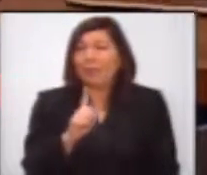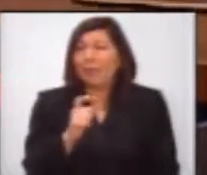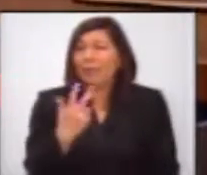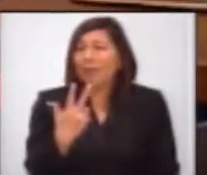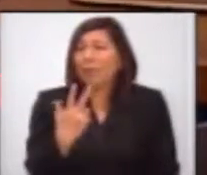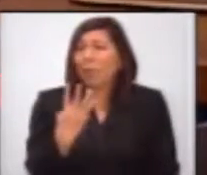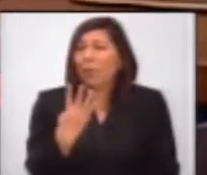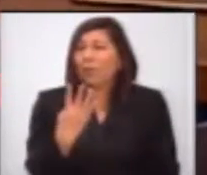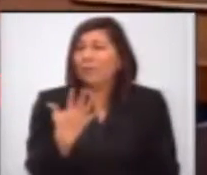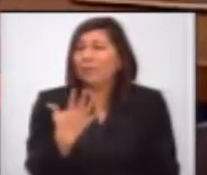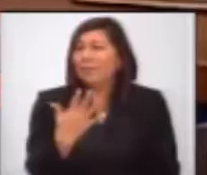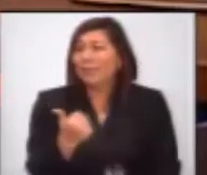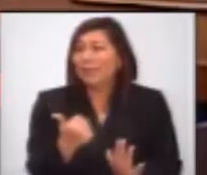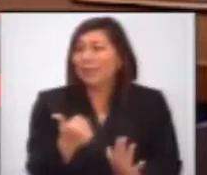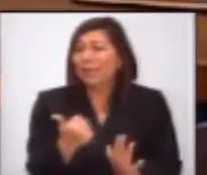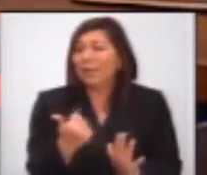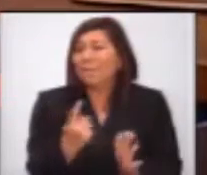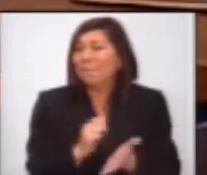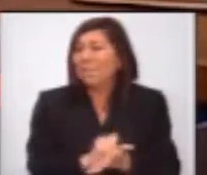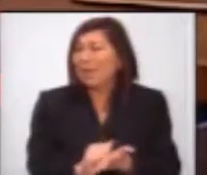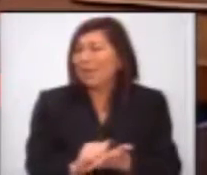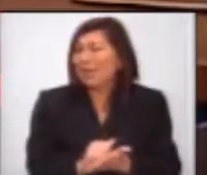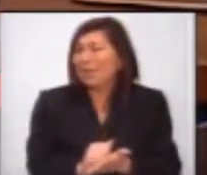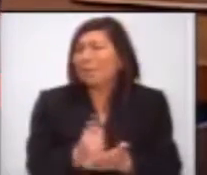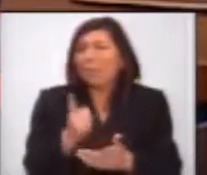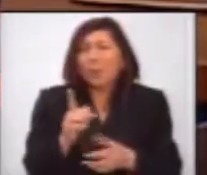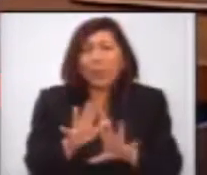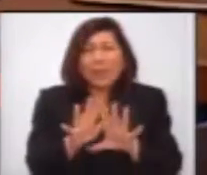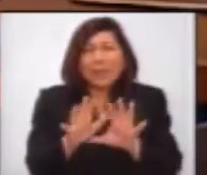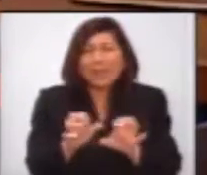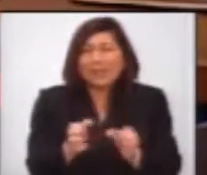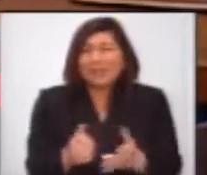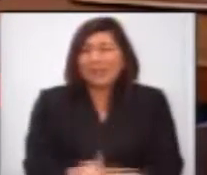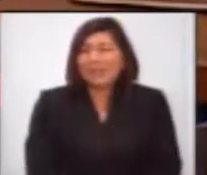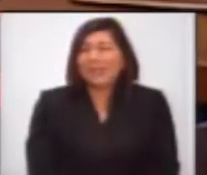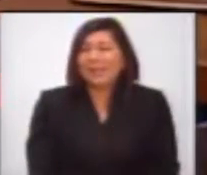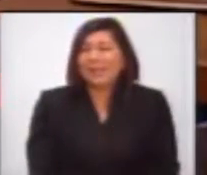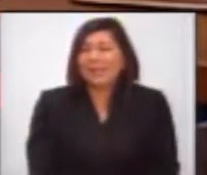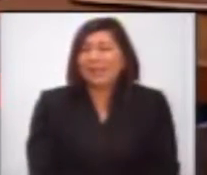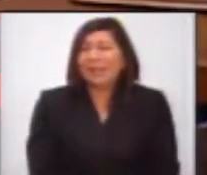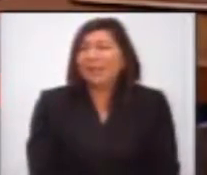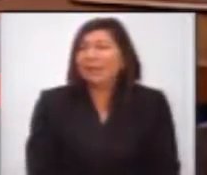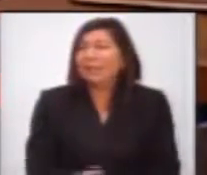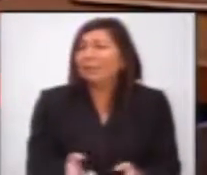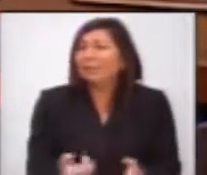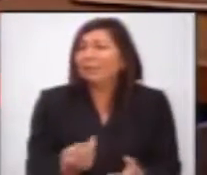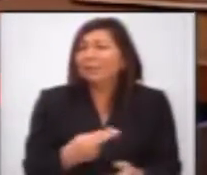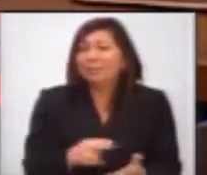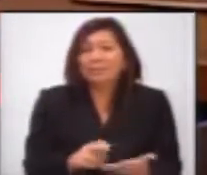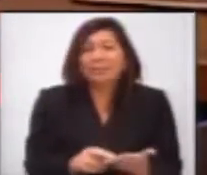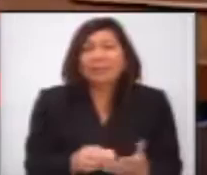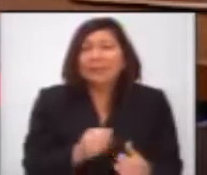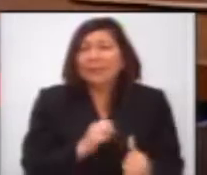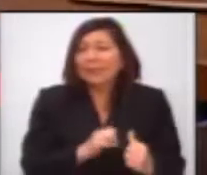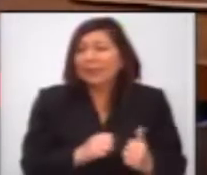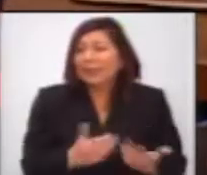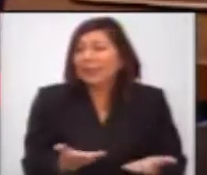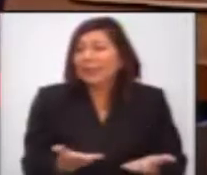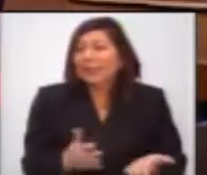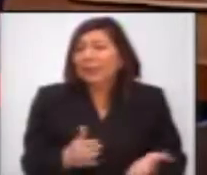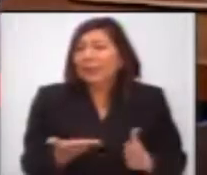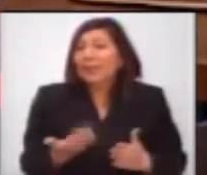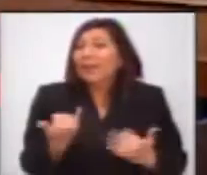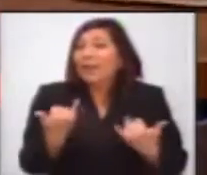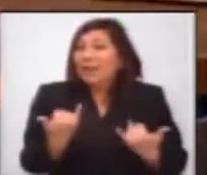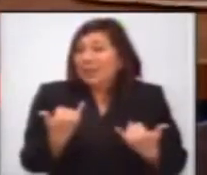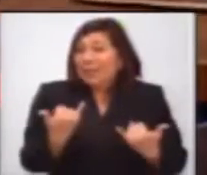consulta, 3, 4, 5, 6, 7 meses. Para un examen, mientras viene el examen, la autorización, el paciente se